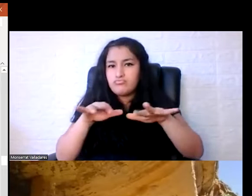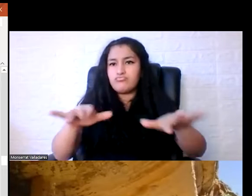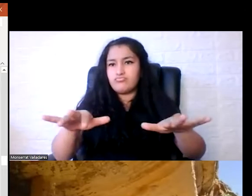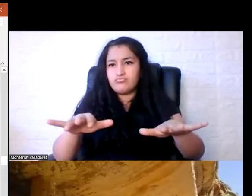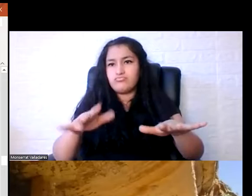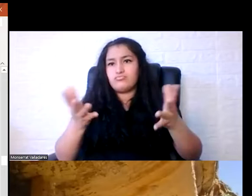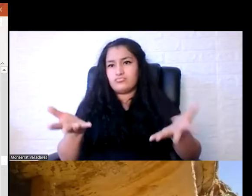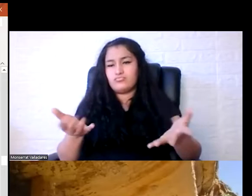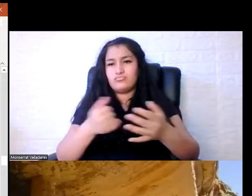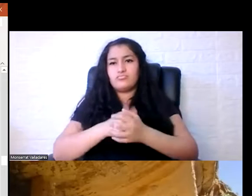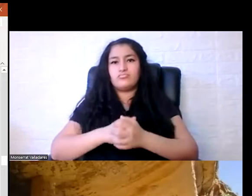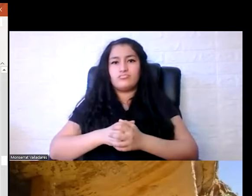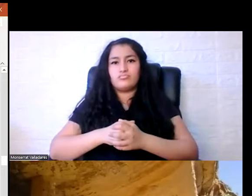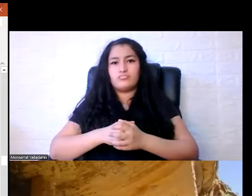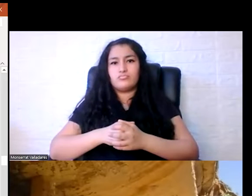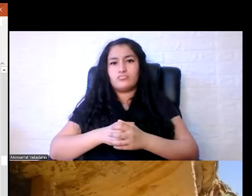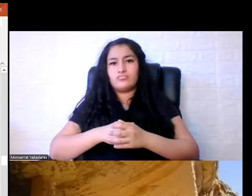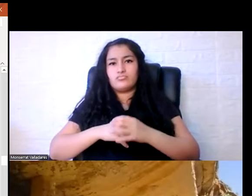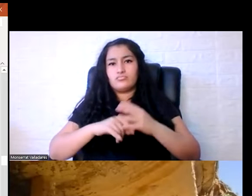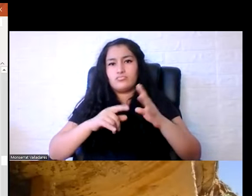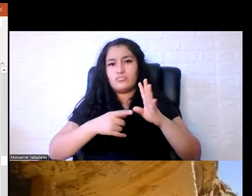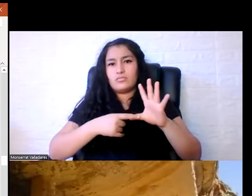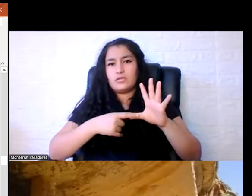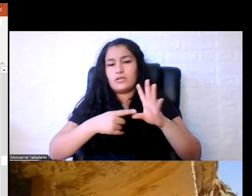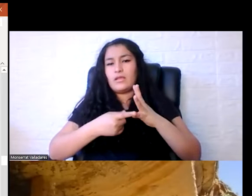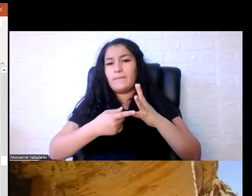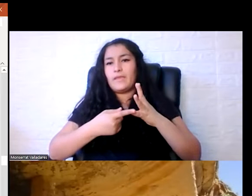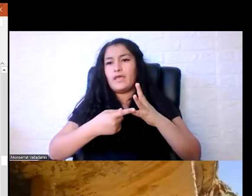¿no? Y la valentía policiaca.